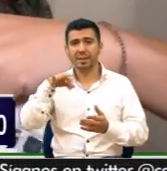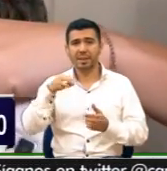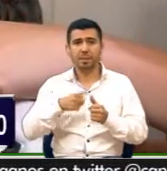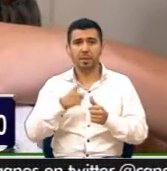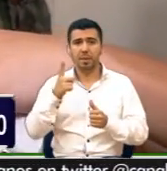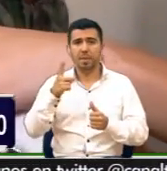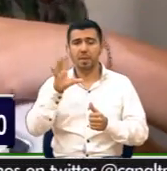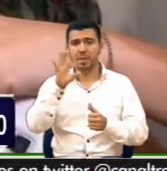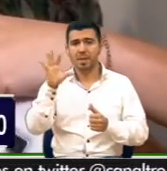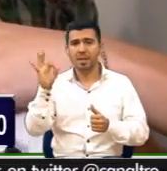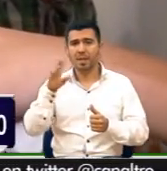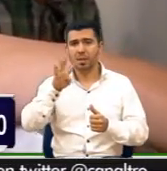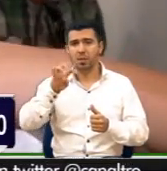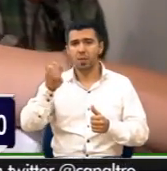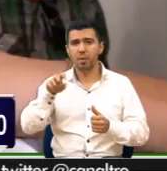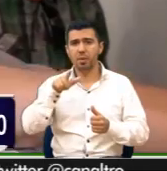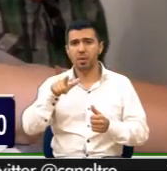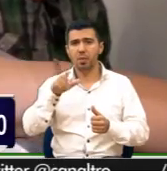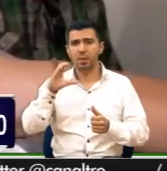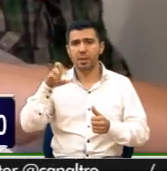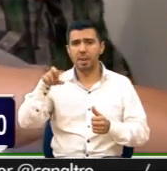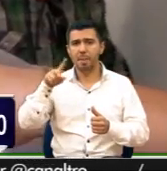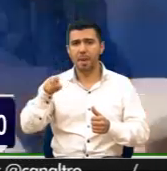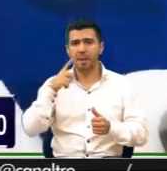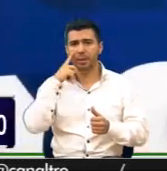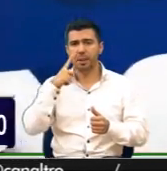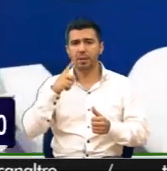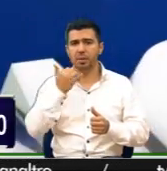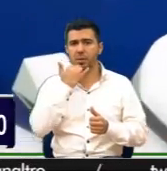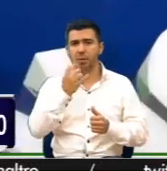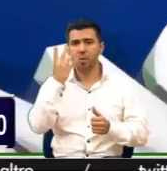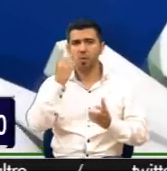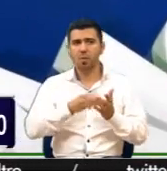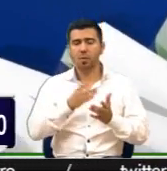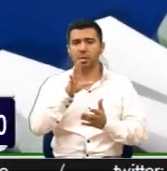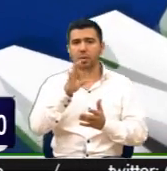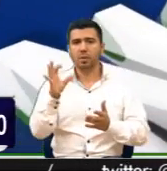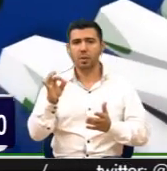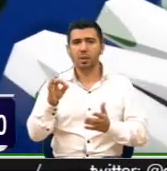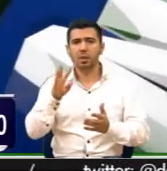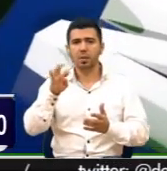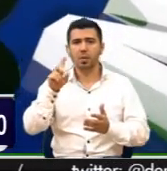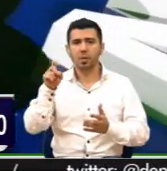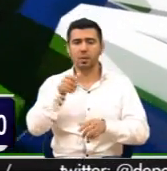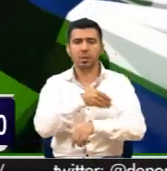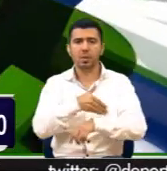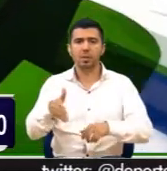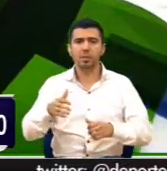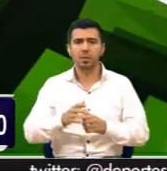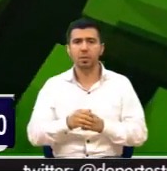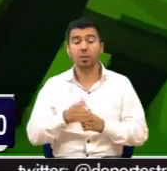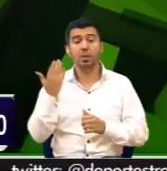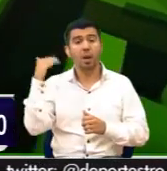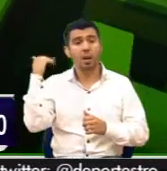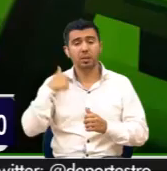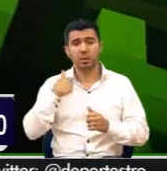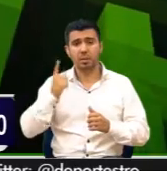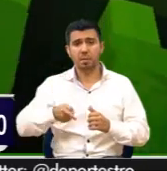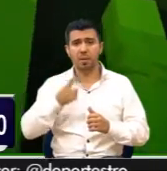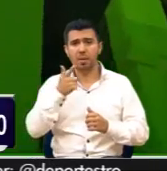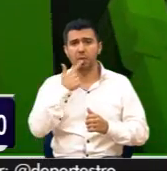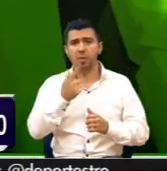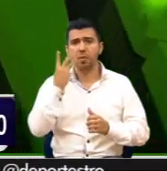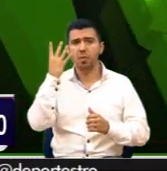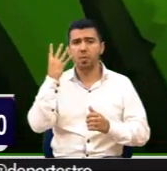contrataron 599 CPS que valieron 4.596 millones. En el actual mandato